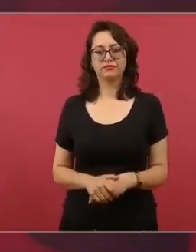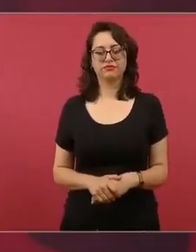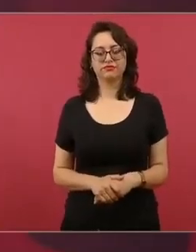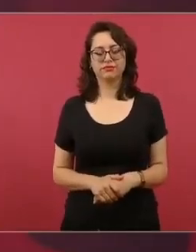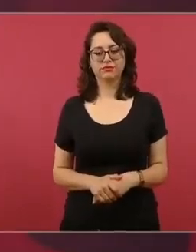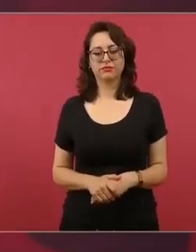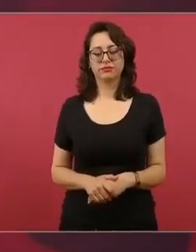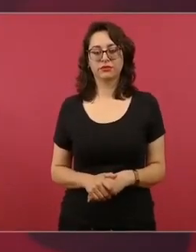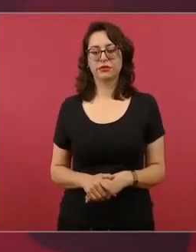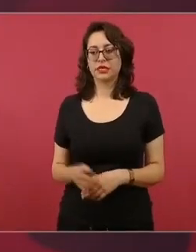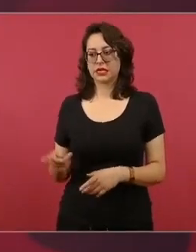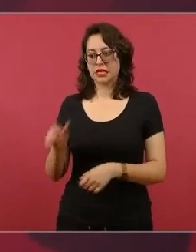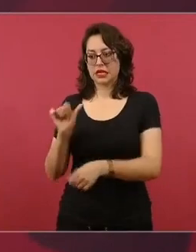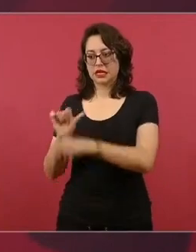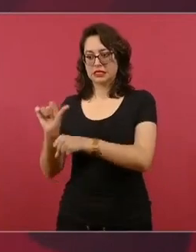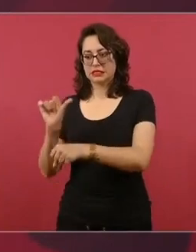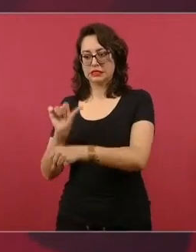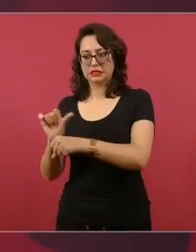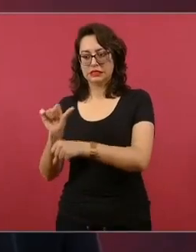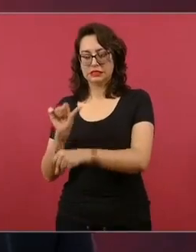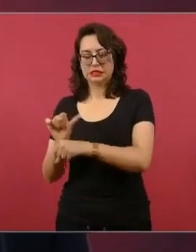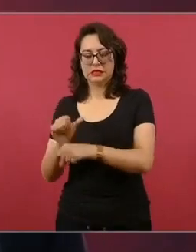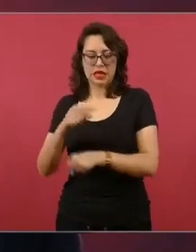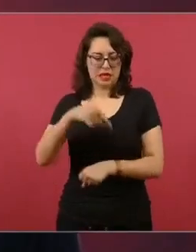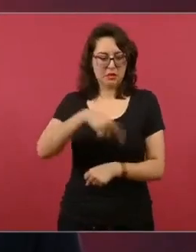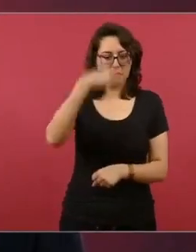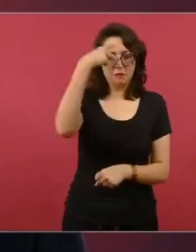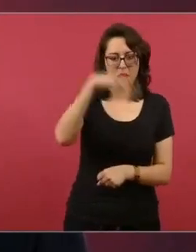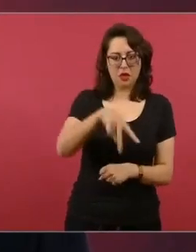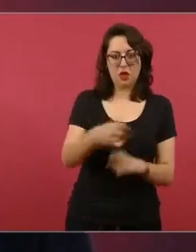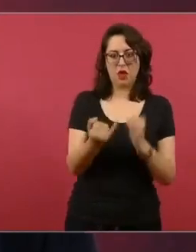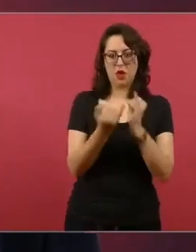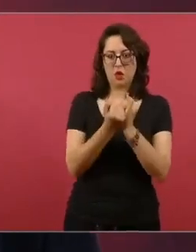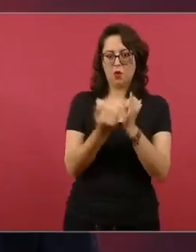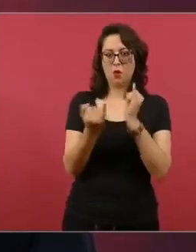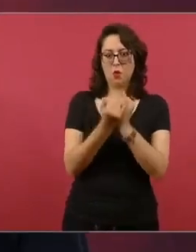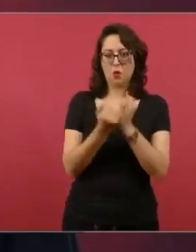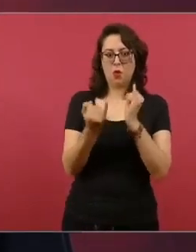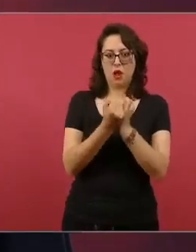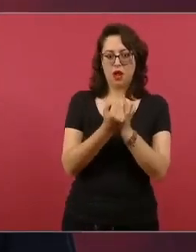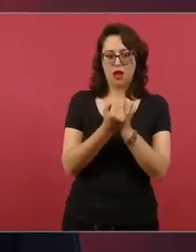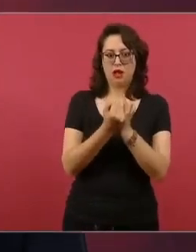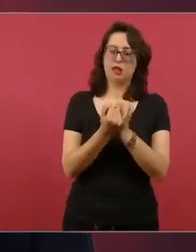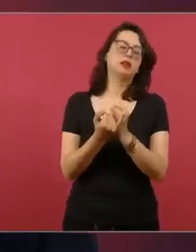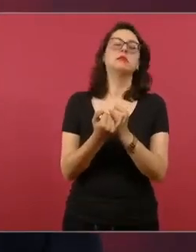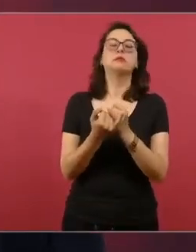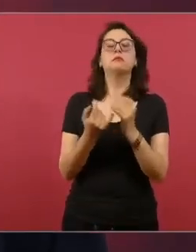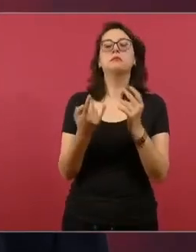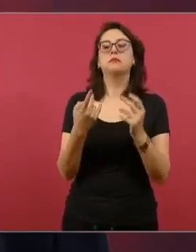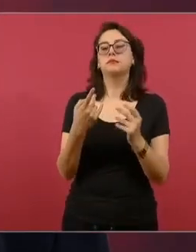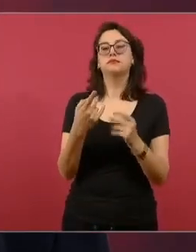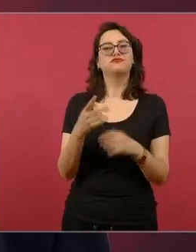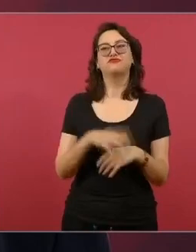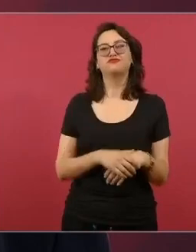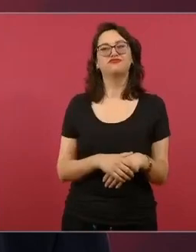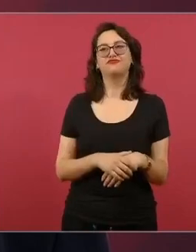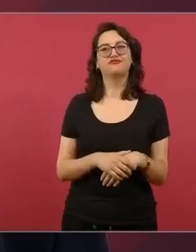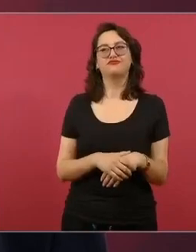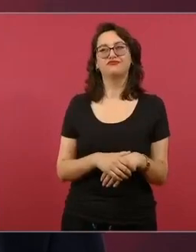medios de información de México, allá está peor.